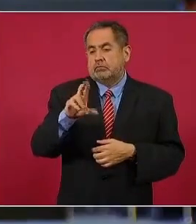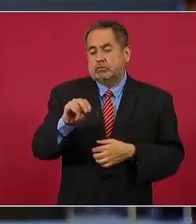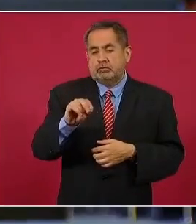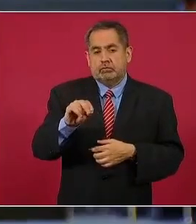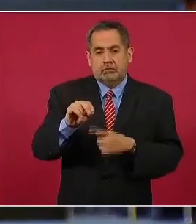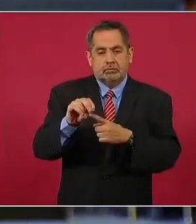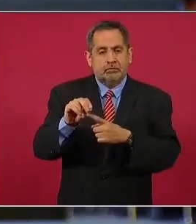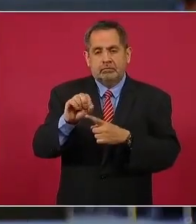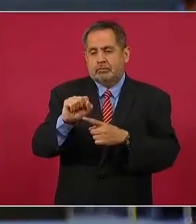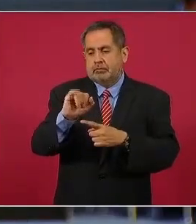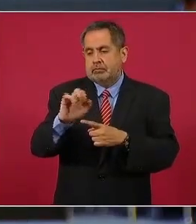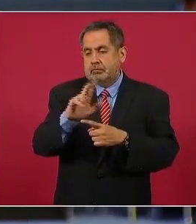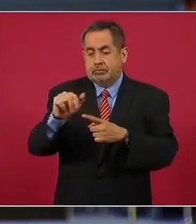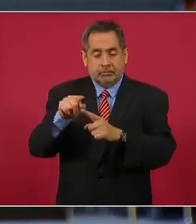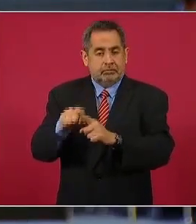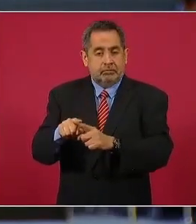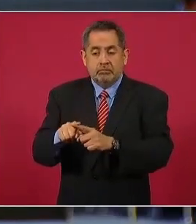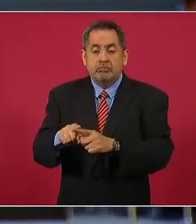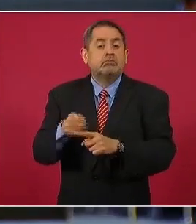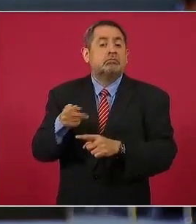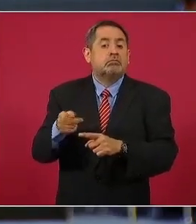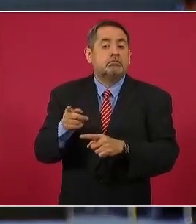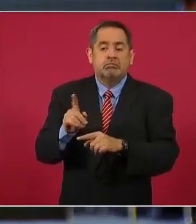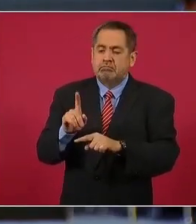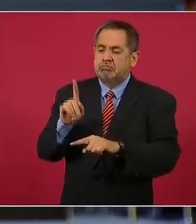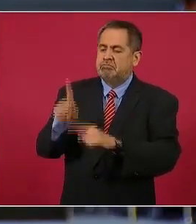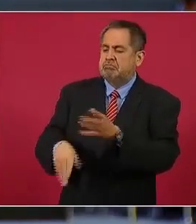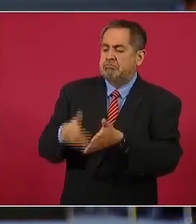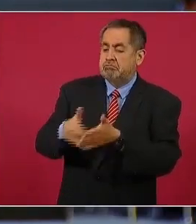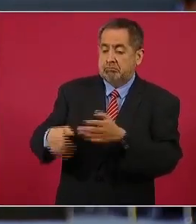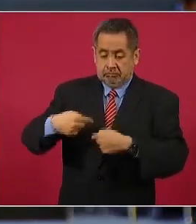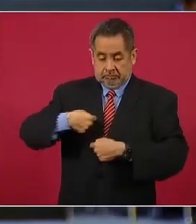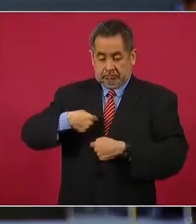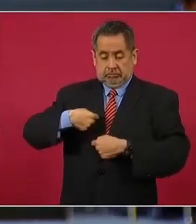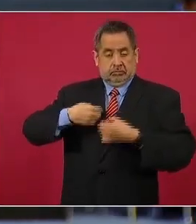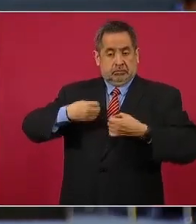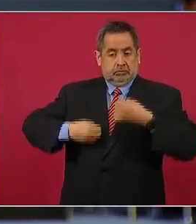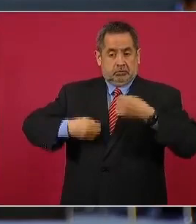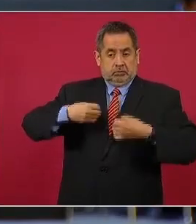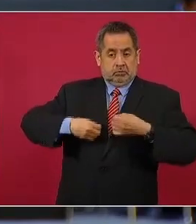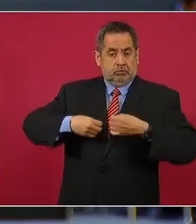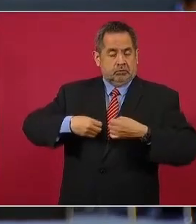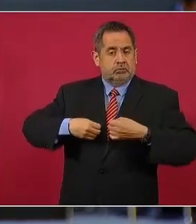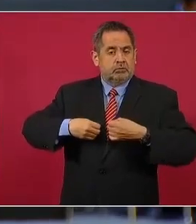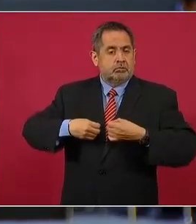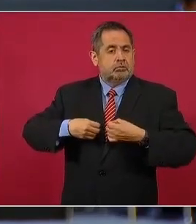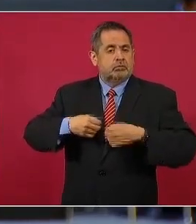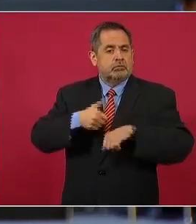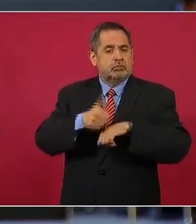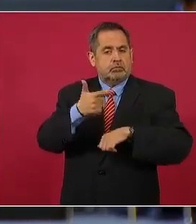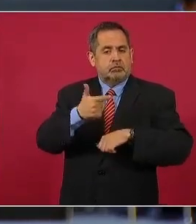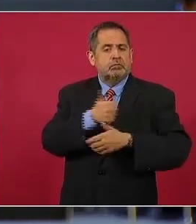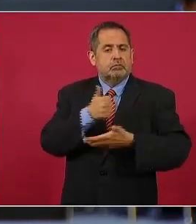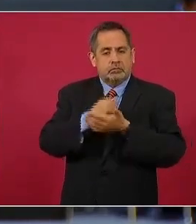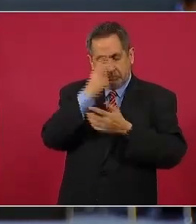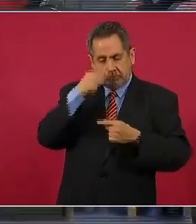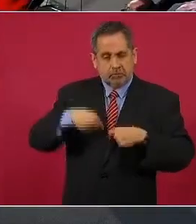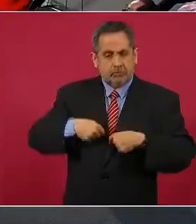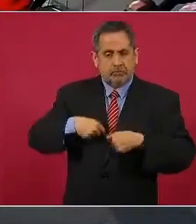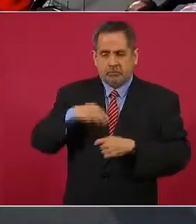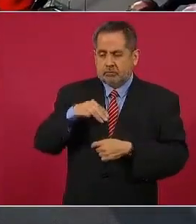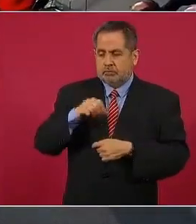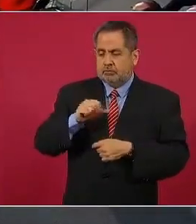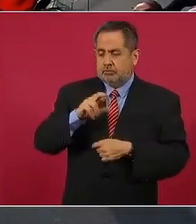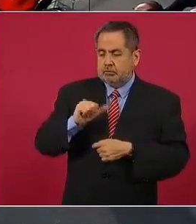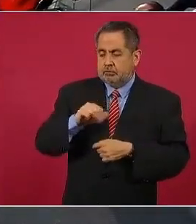está siendo víctima y despojada por la juez séptima en materia de lo familiar de la Ciudad de México, la maestra